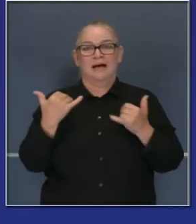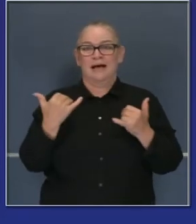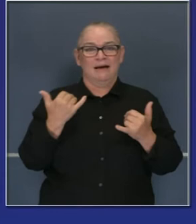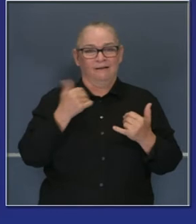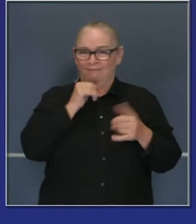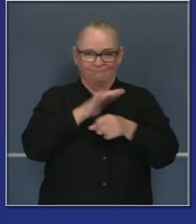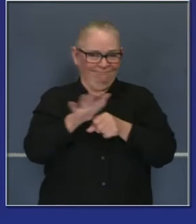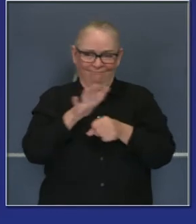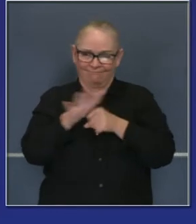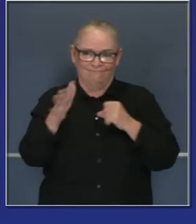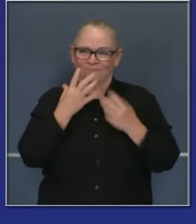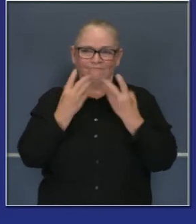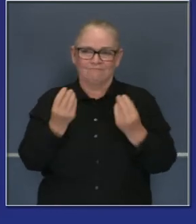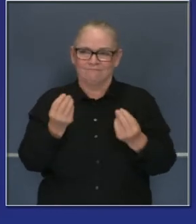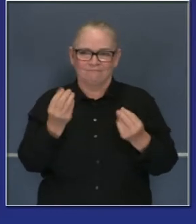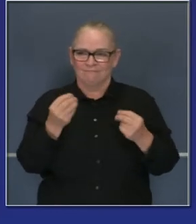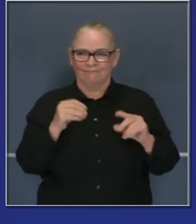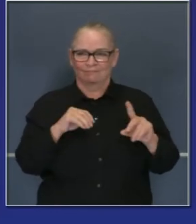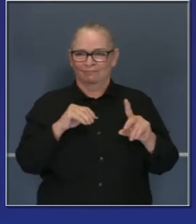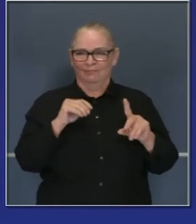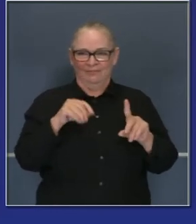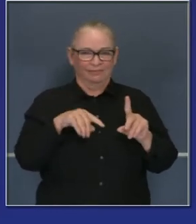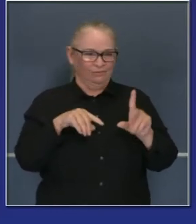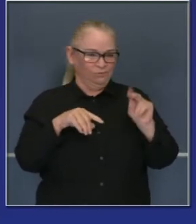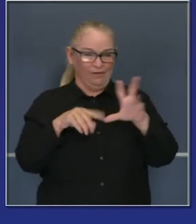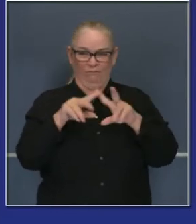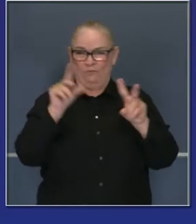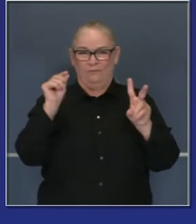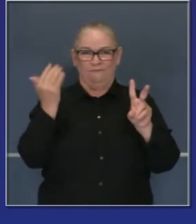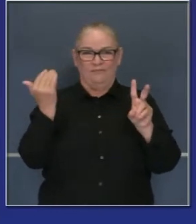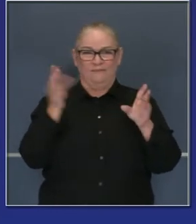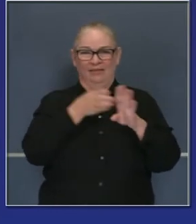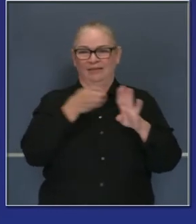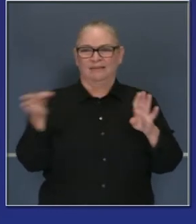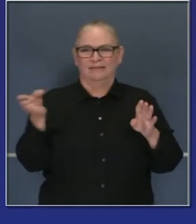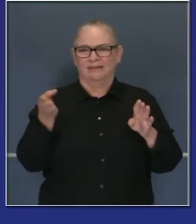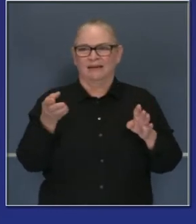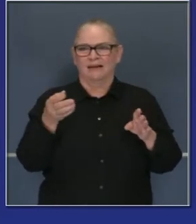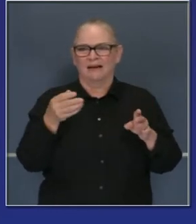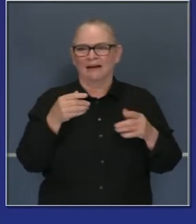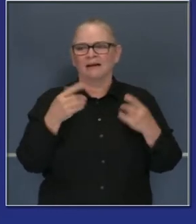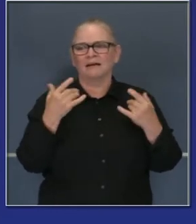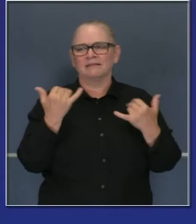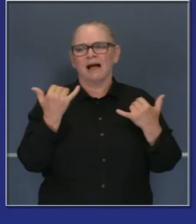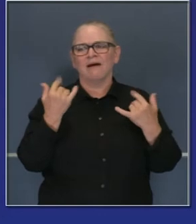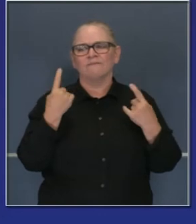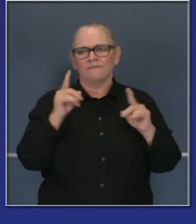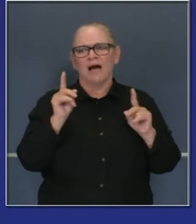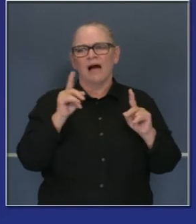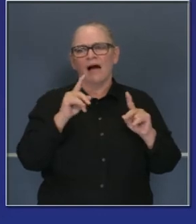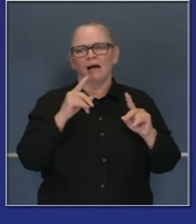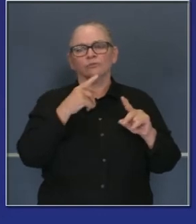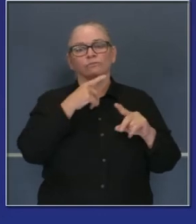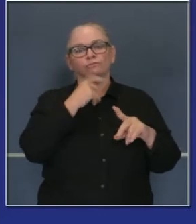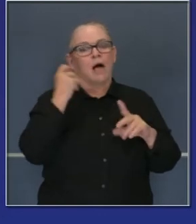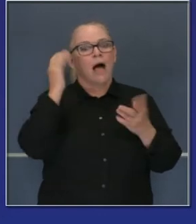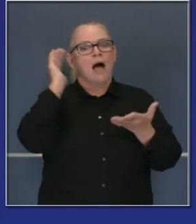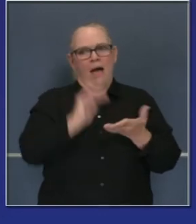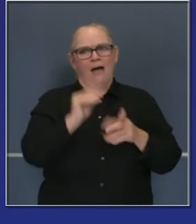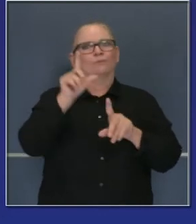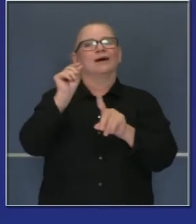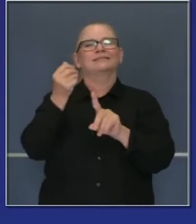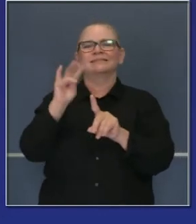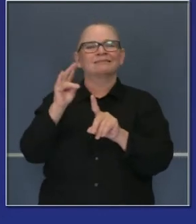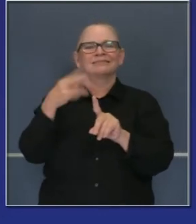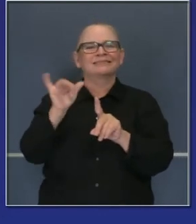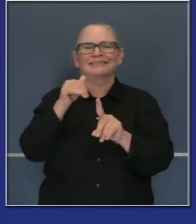intensidad hasta el 2015 y que eso terminó supuestamente en el 2017 es una sequía histórica que ha llevado